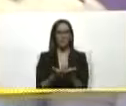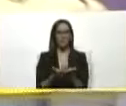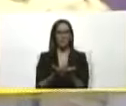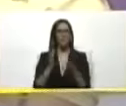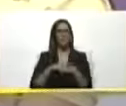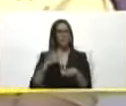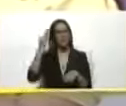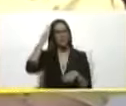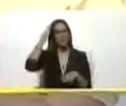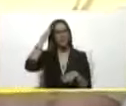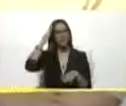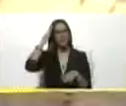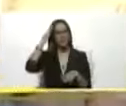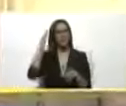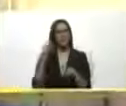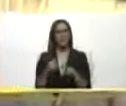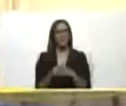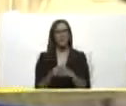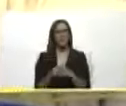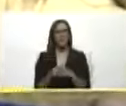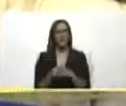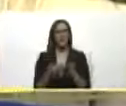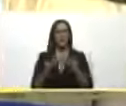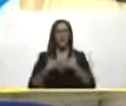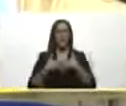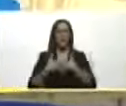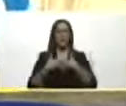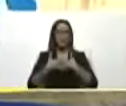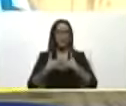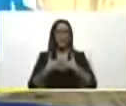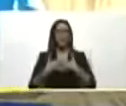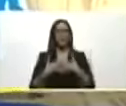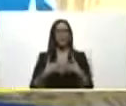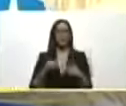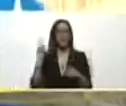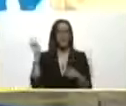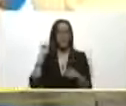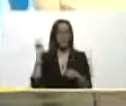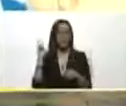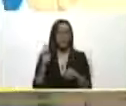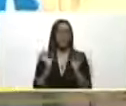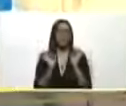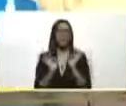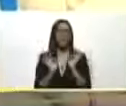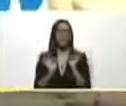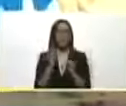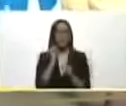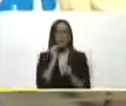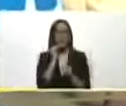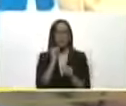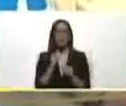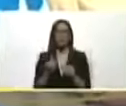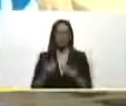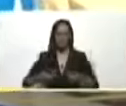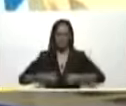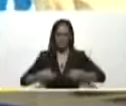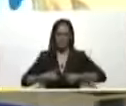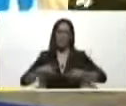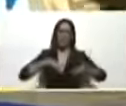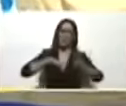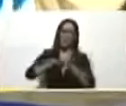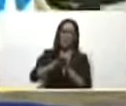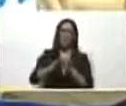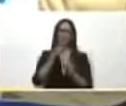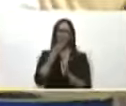porque sabemos que los emprendedores y emprendedoras del país sobre todo la juventud son echados para adante son